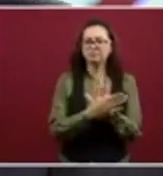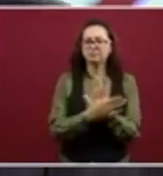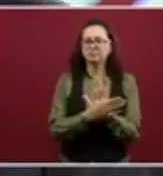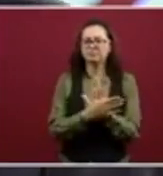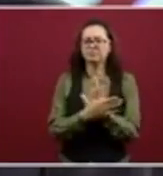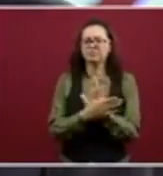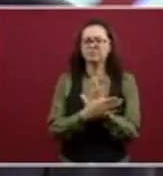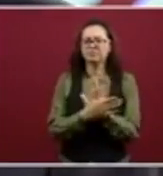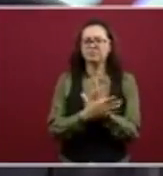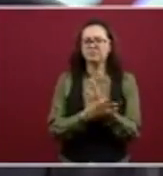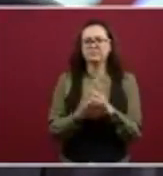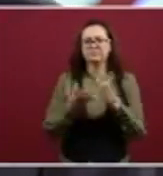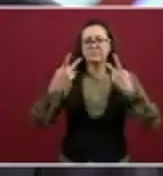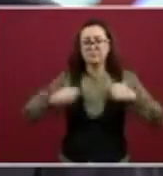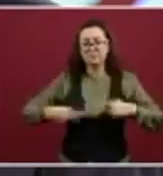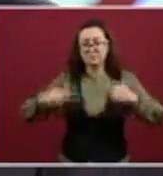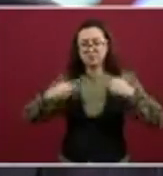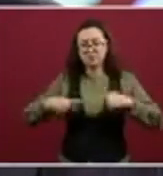la gente